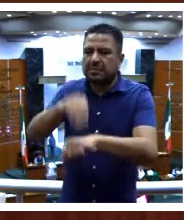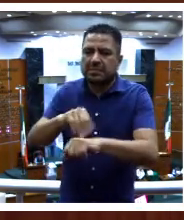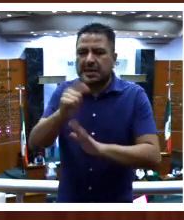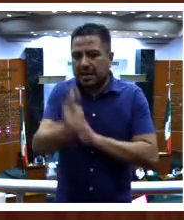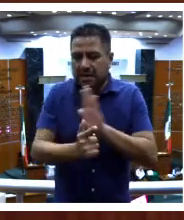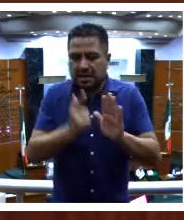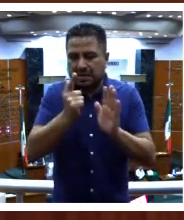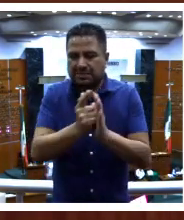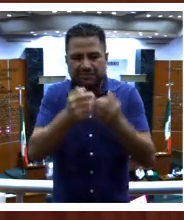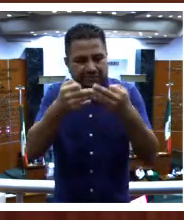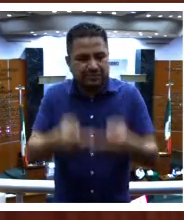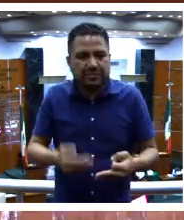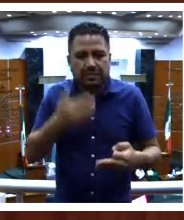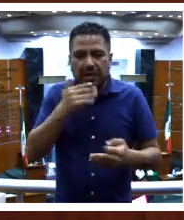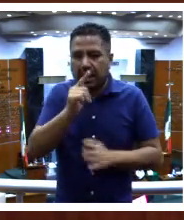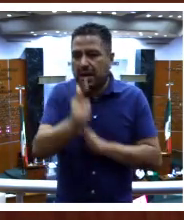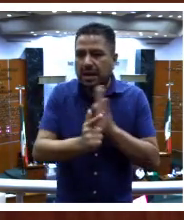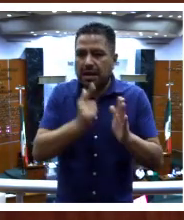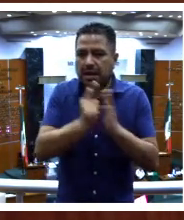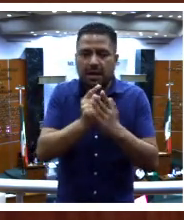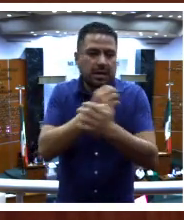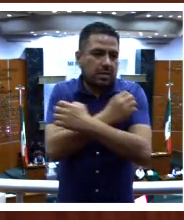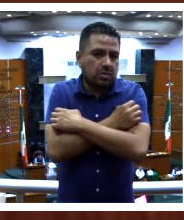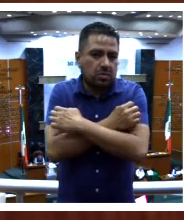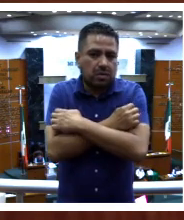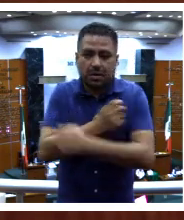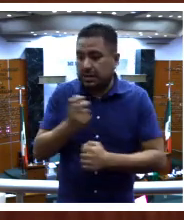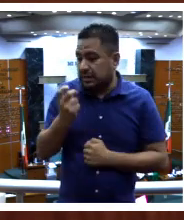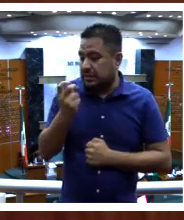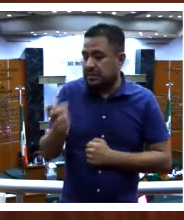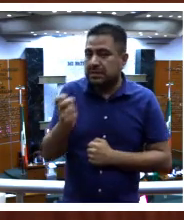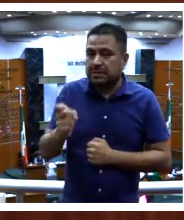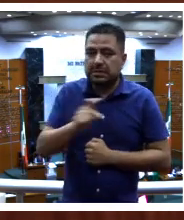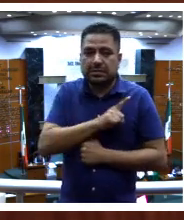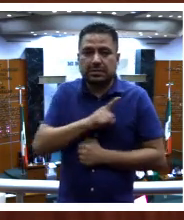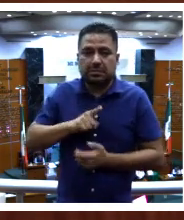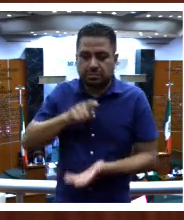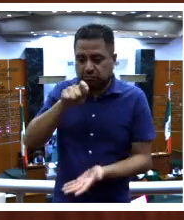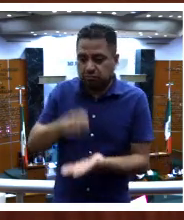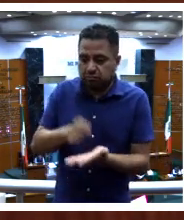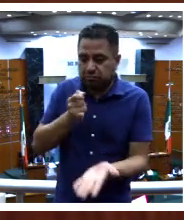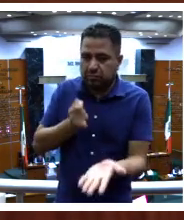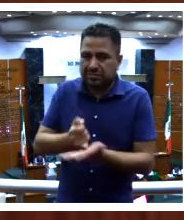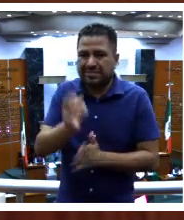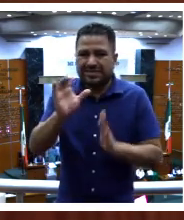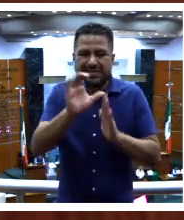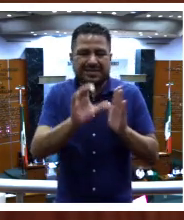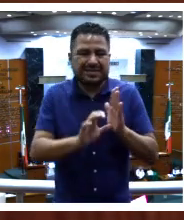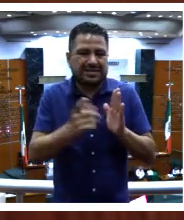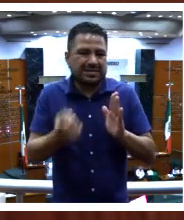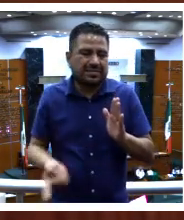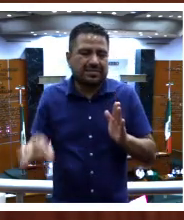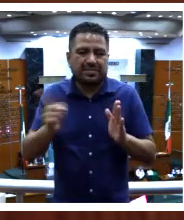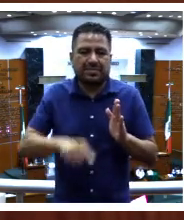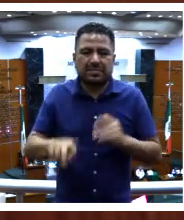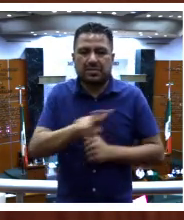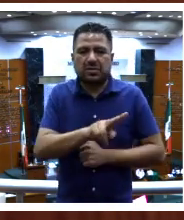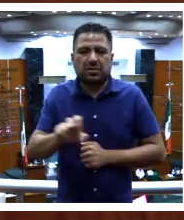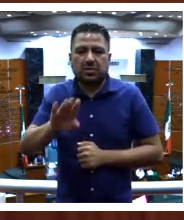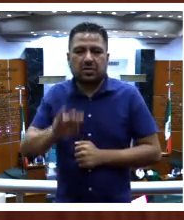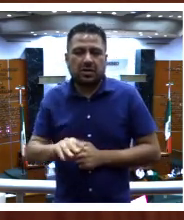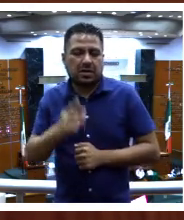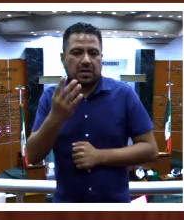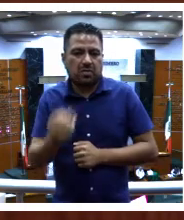reforma integral a la Ley de Educación. Esto derivado de la sentencia de la acción de inconstitucionalidad